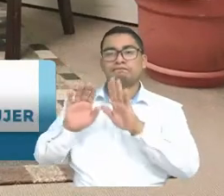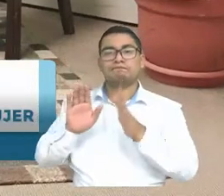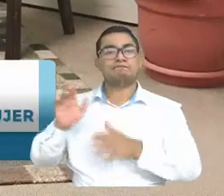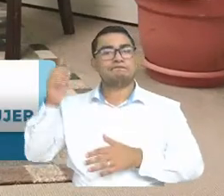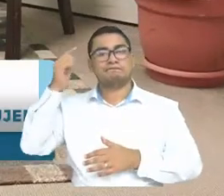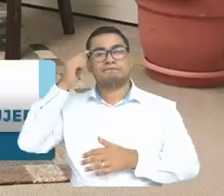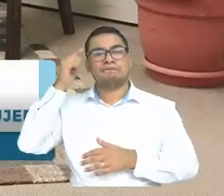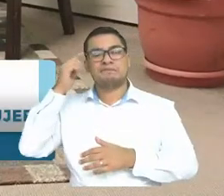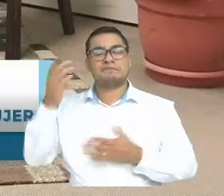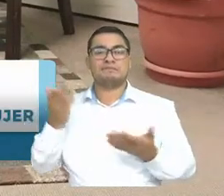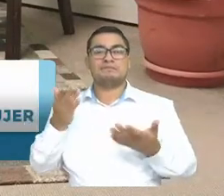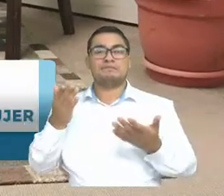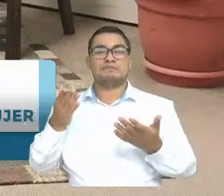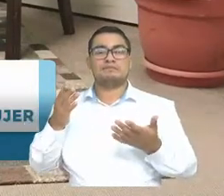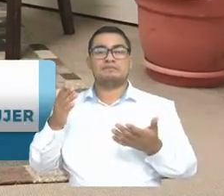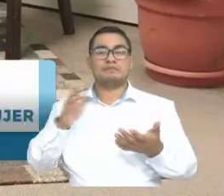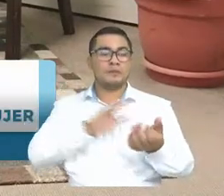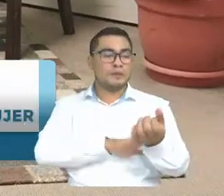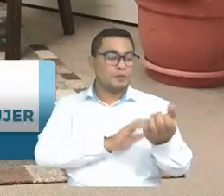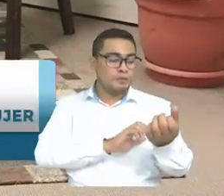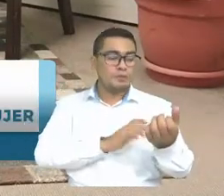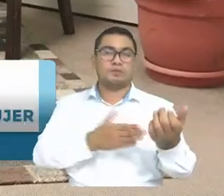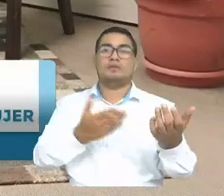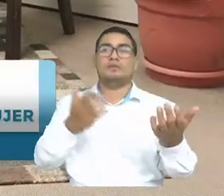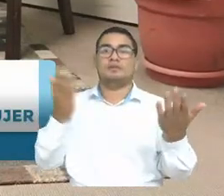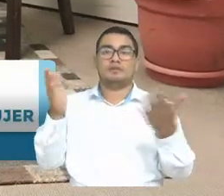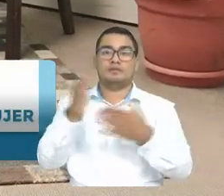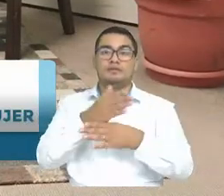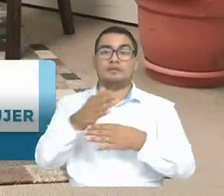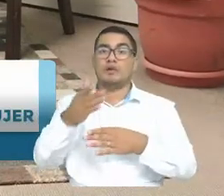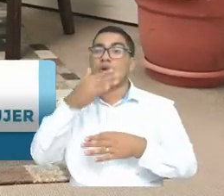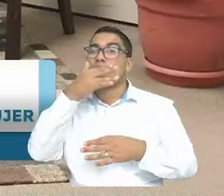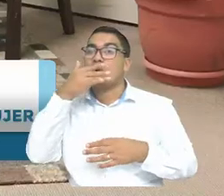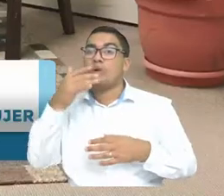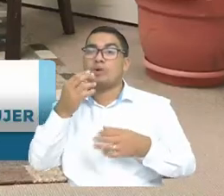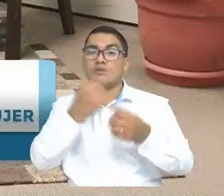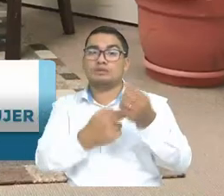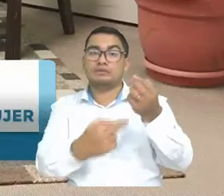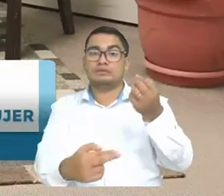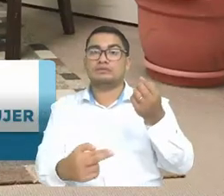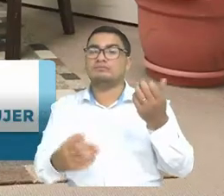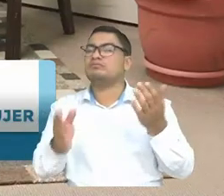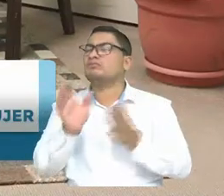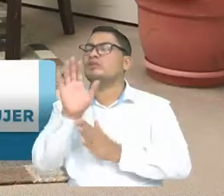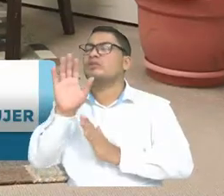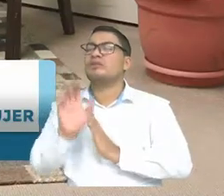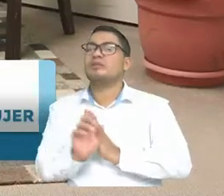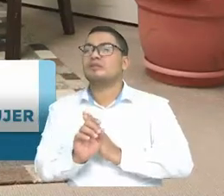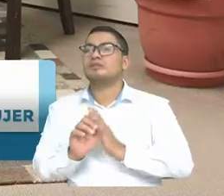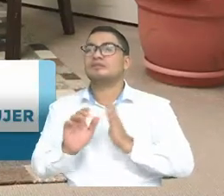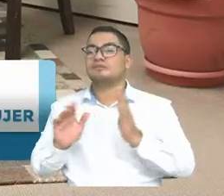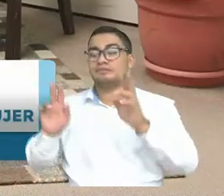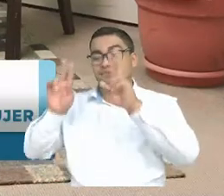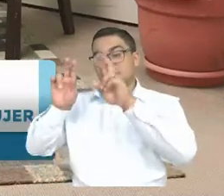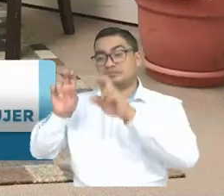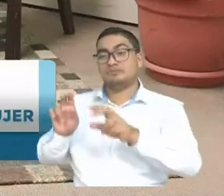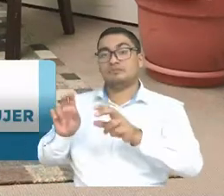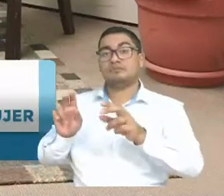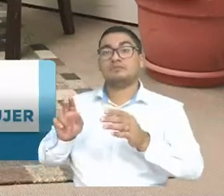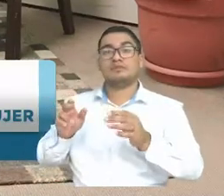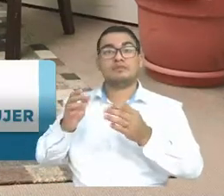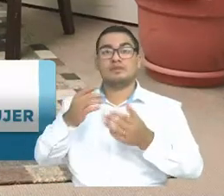vitales, valoramos el sangrado, el color de sangrado tiene mucho que ver y la cantidad de sangre. Ya valoramos como una